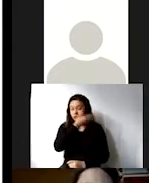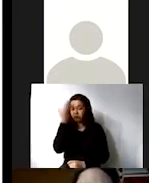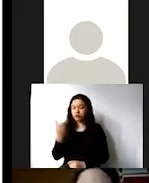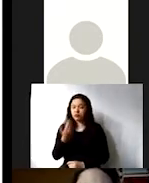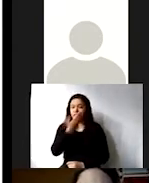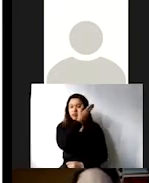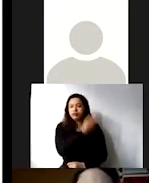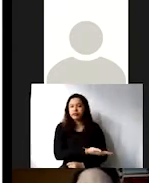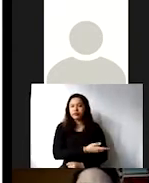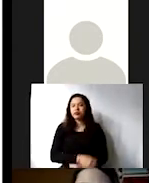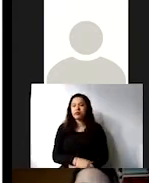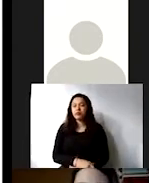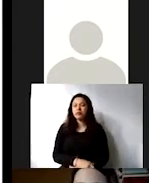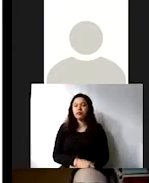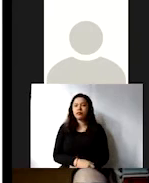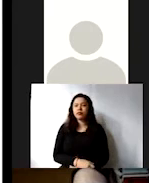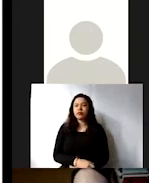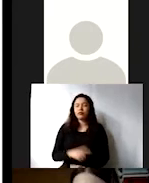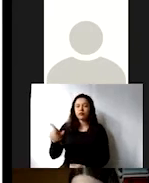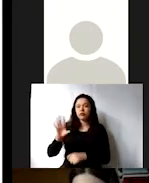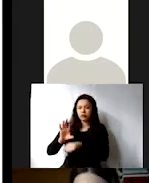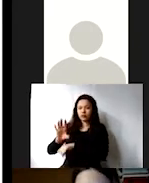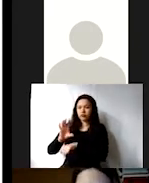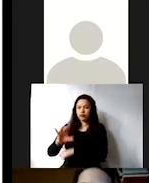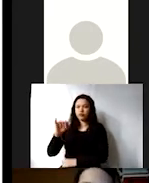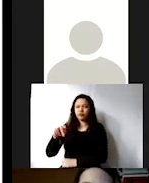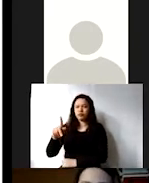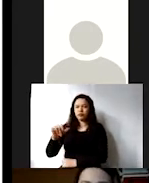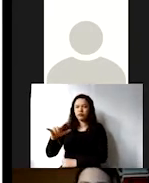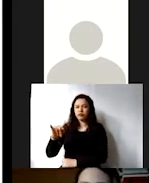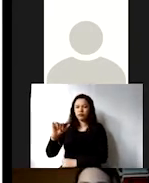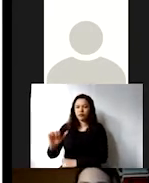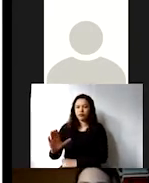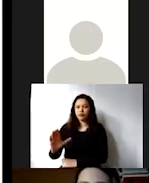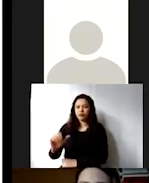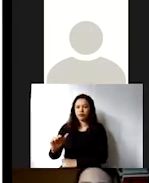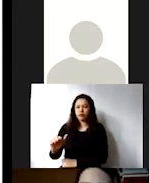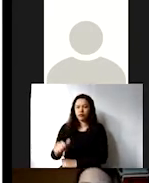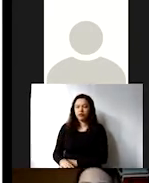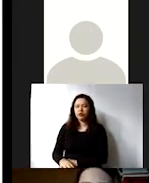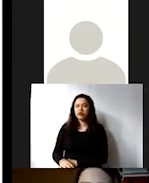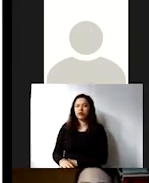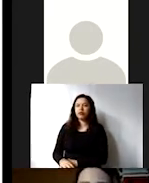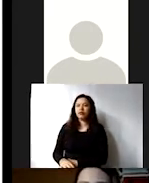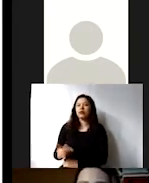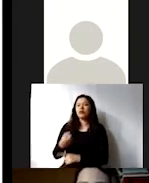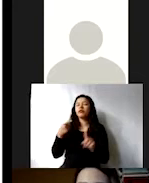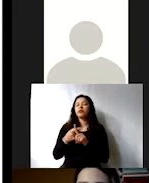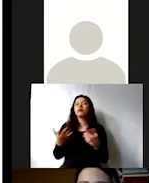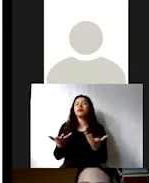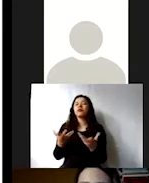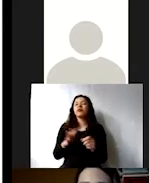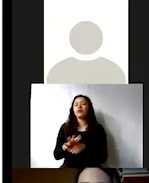es de creación colombiana, se llama Impactia. Ellos lo que hacen son específicamente pues